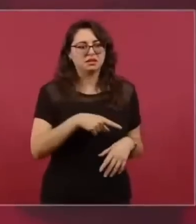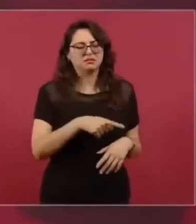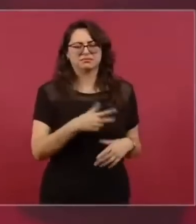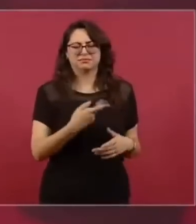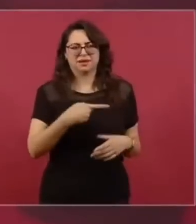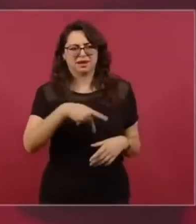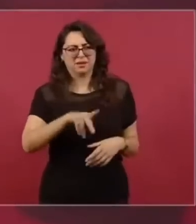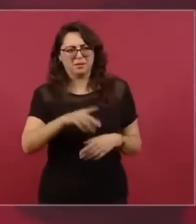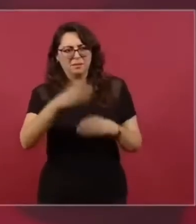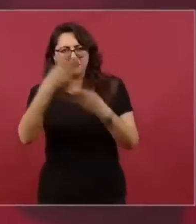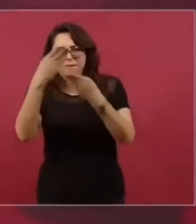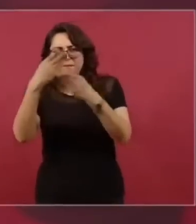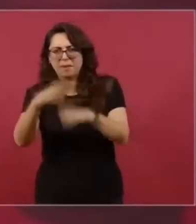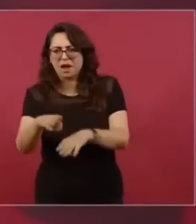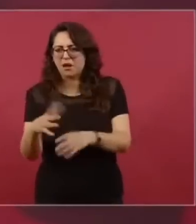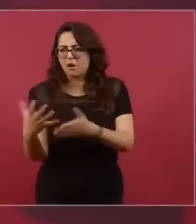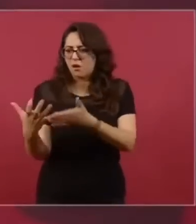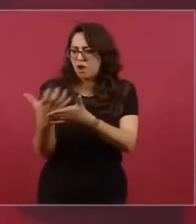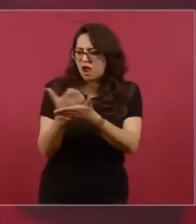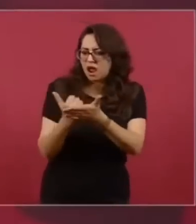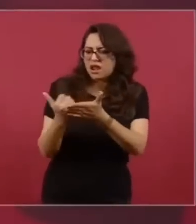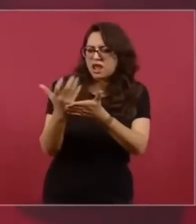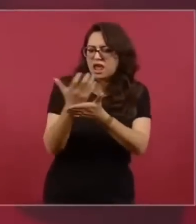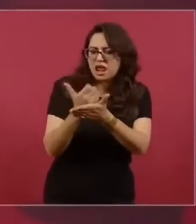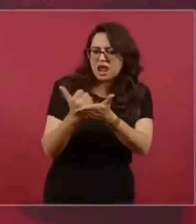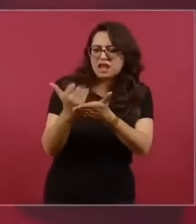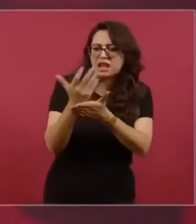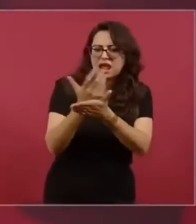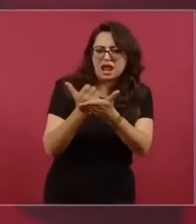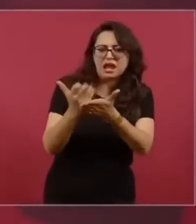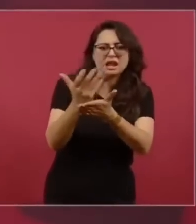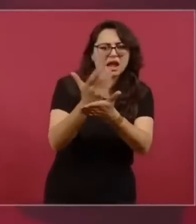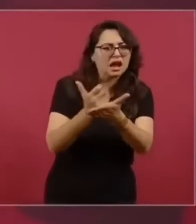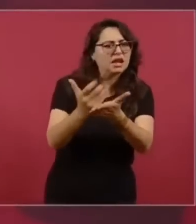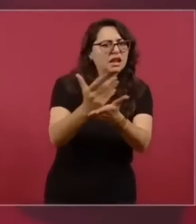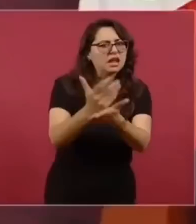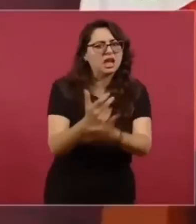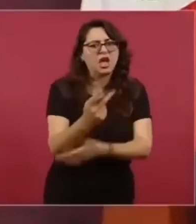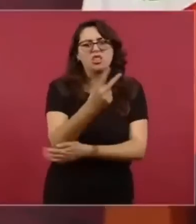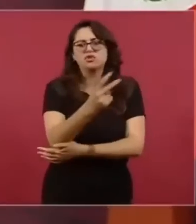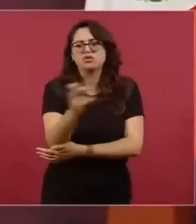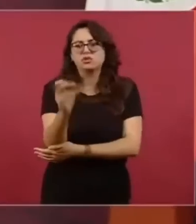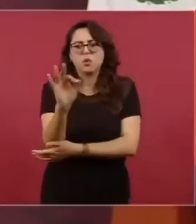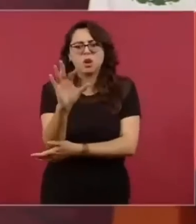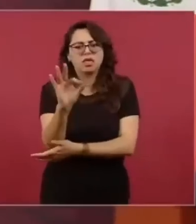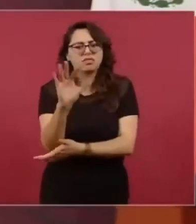récord en toda la historia. Ganaron